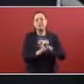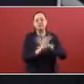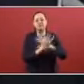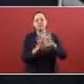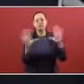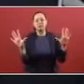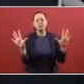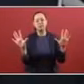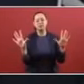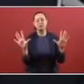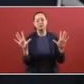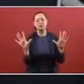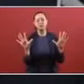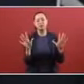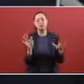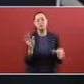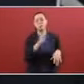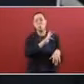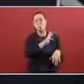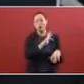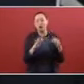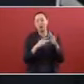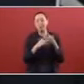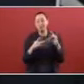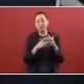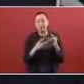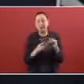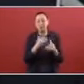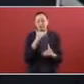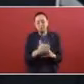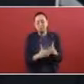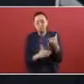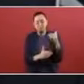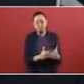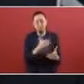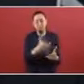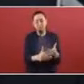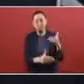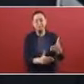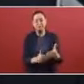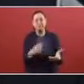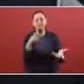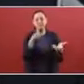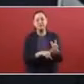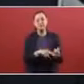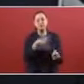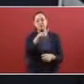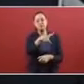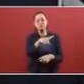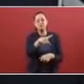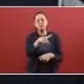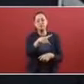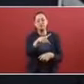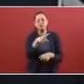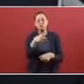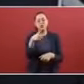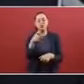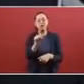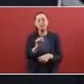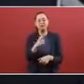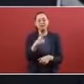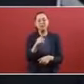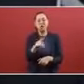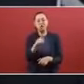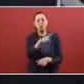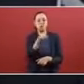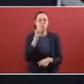puede detallar paso a paso cómo se resolvió finalmente el asunto del departamento de la secretaria de Gobernación, Olga